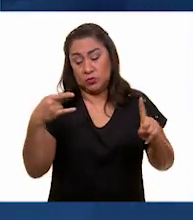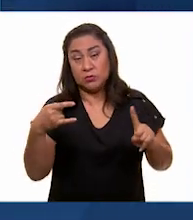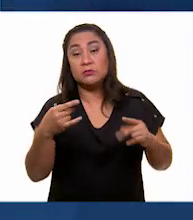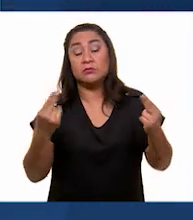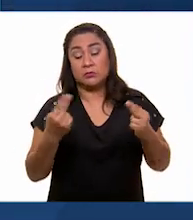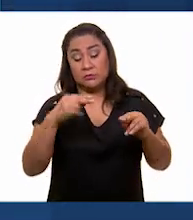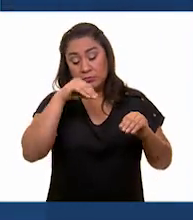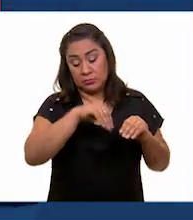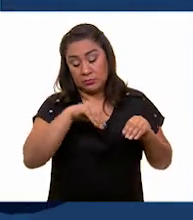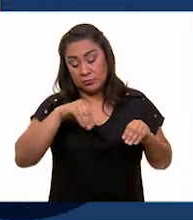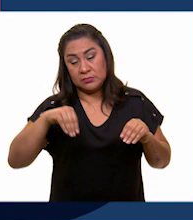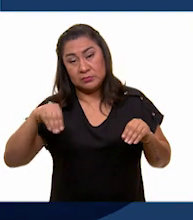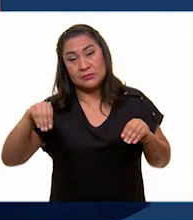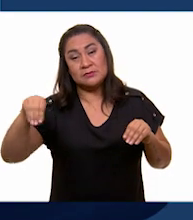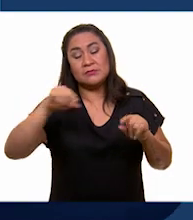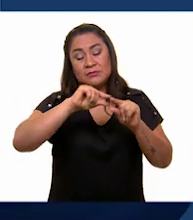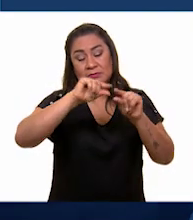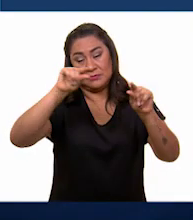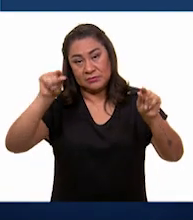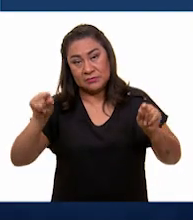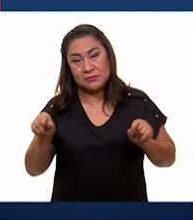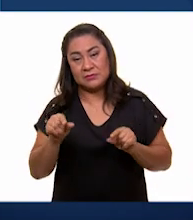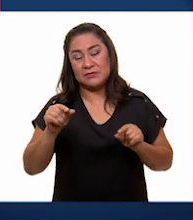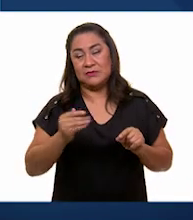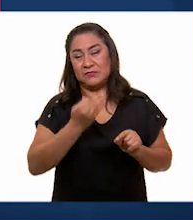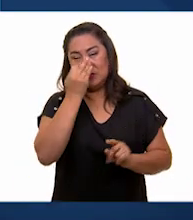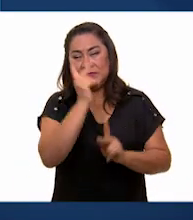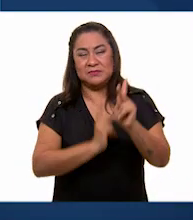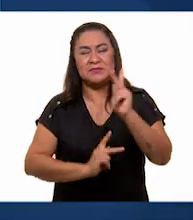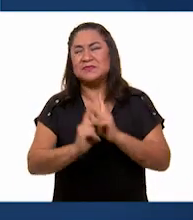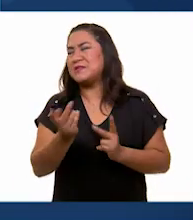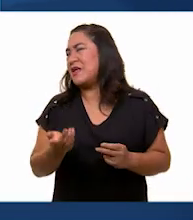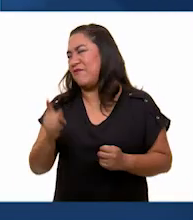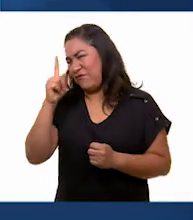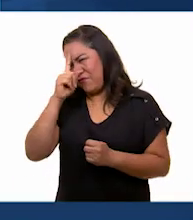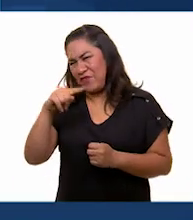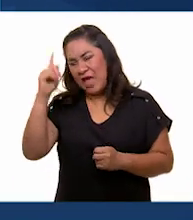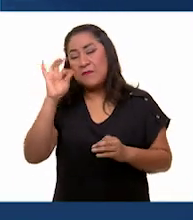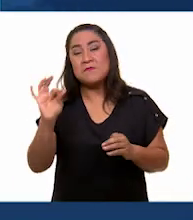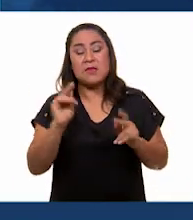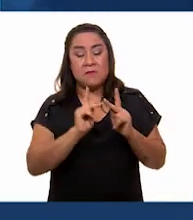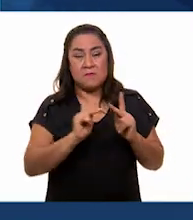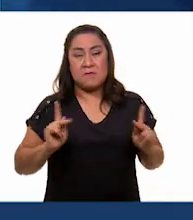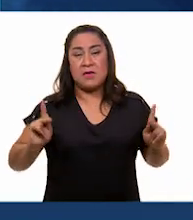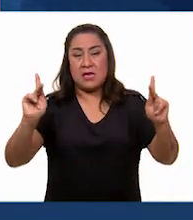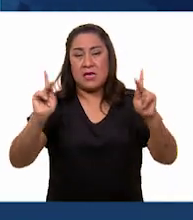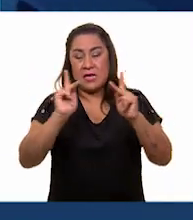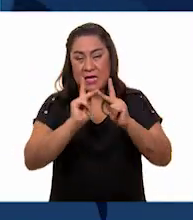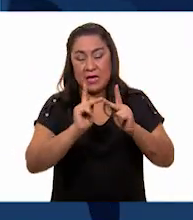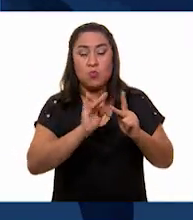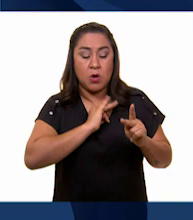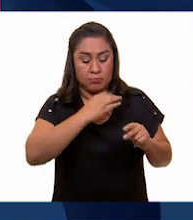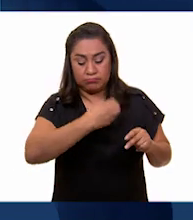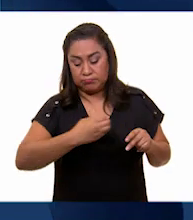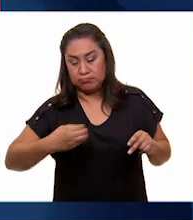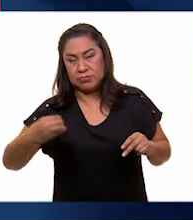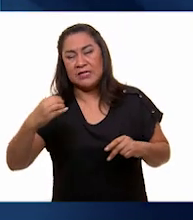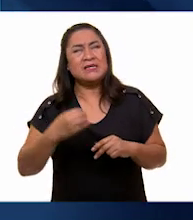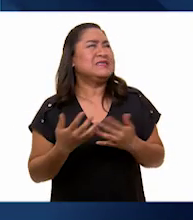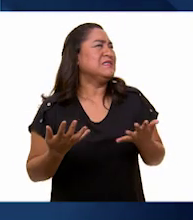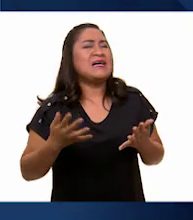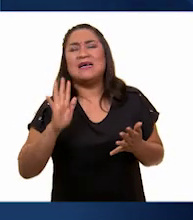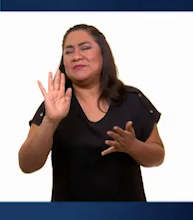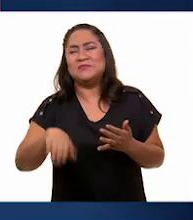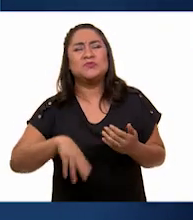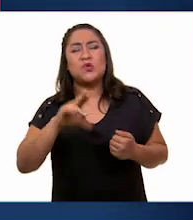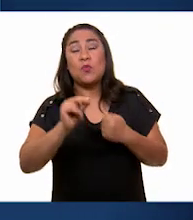colocar cactáceas en el contorno u orilla. Eso está fácil. Es el perímetro del jardín donde las debes colocar. Ese no es el